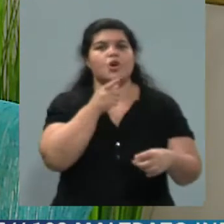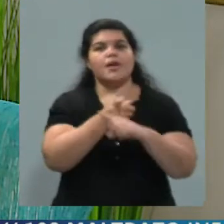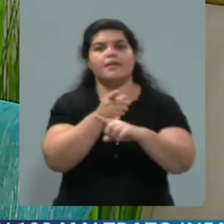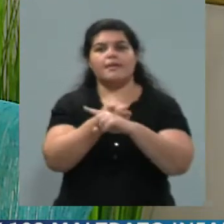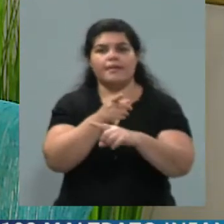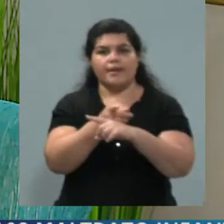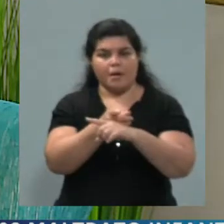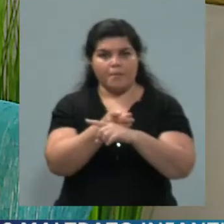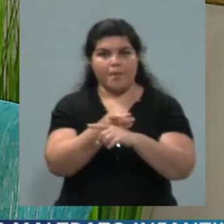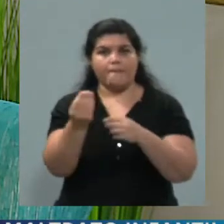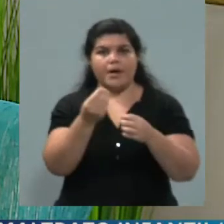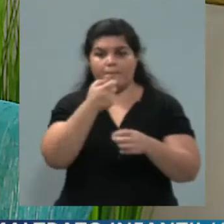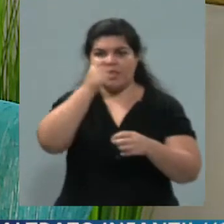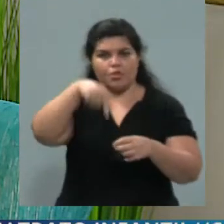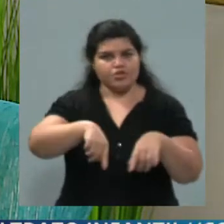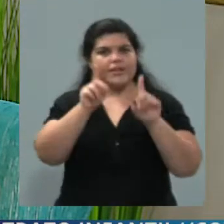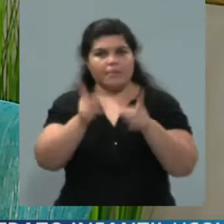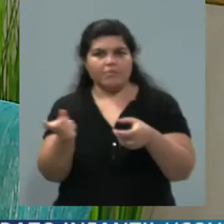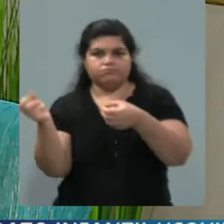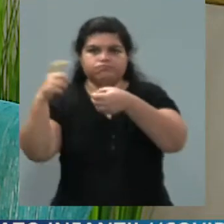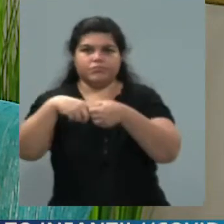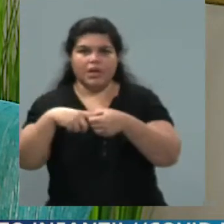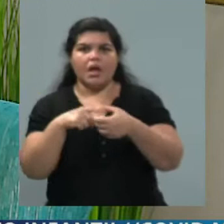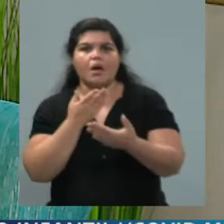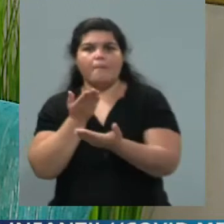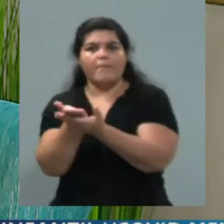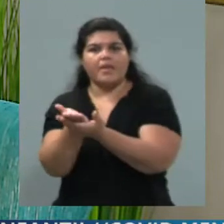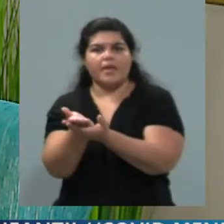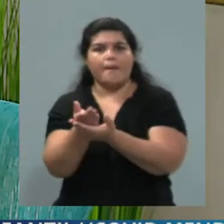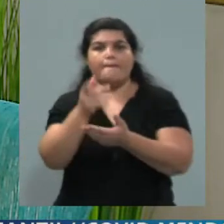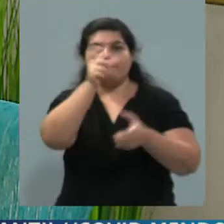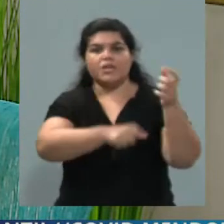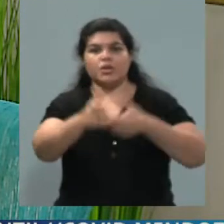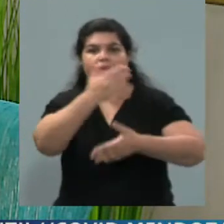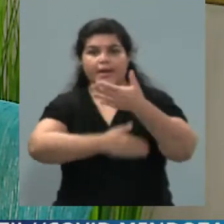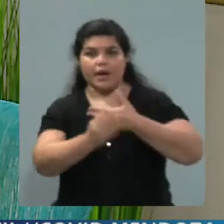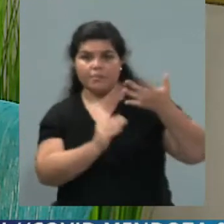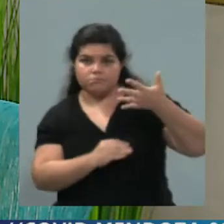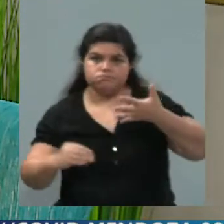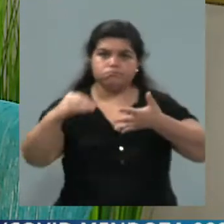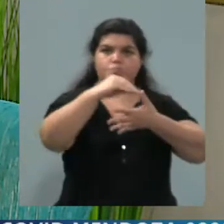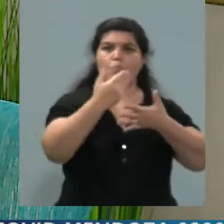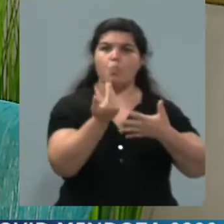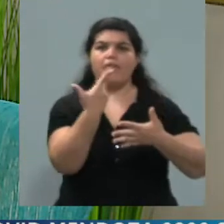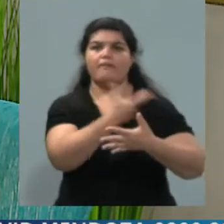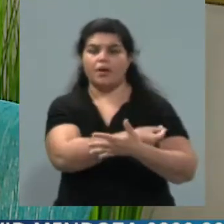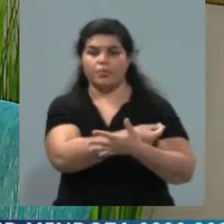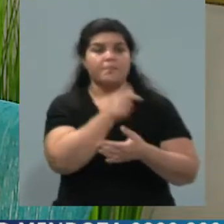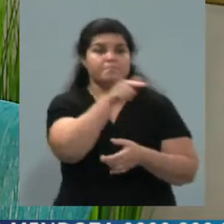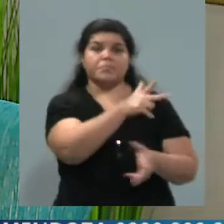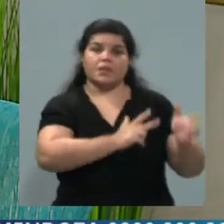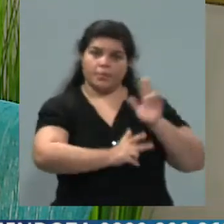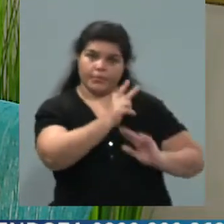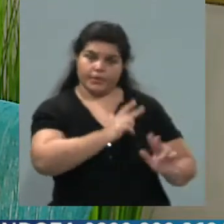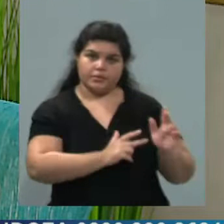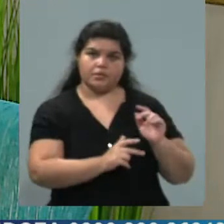de Mendoza, de considerar los prioritarios a las personas con discapacidad a la hora de hablar de la vacunación. Bueno, lo decía ella, el tema